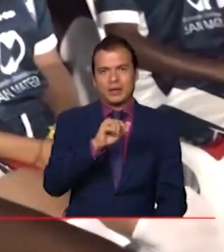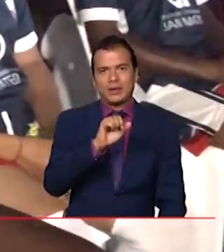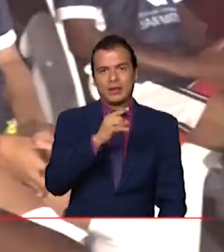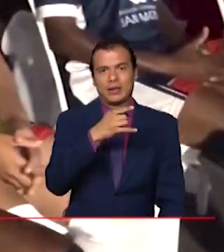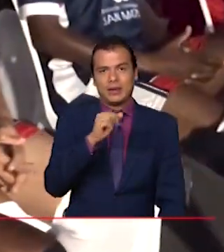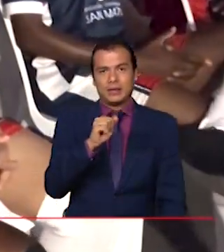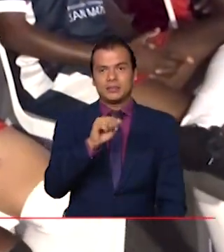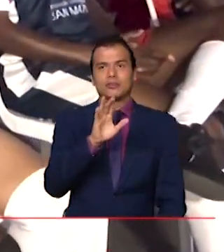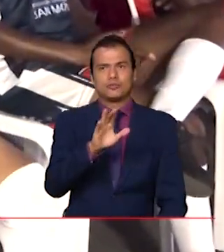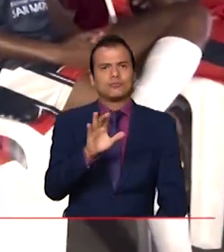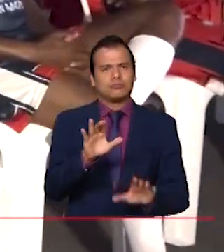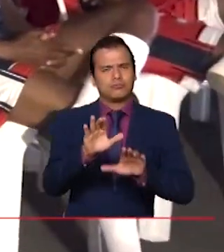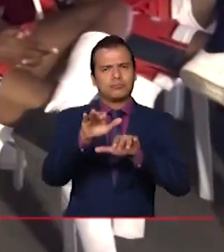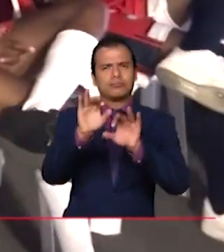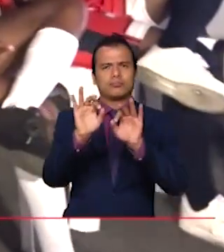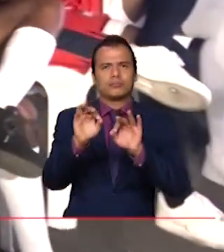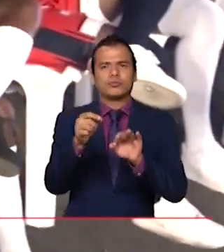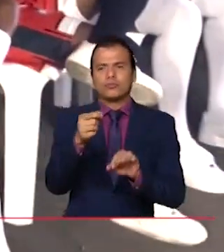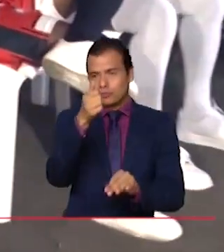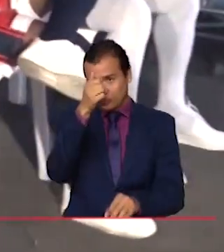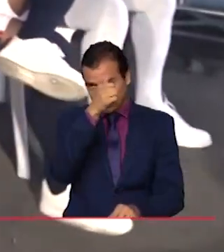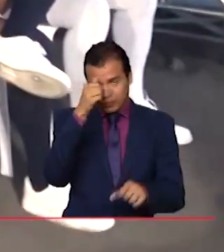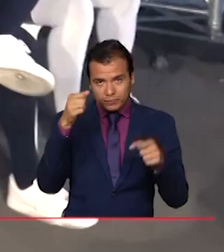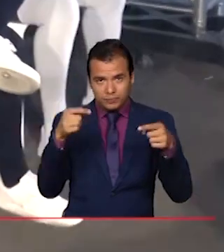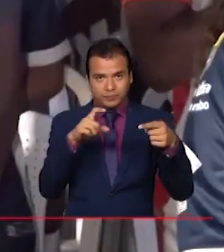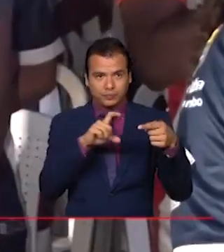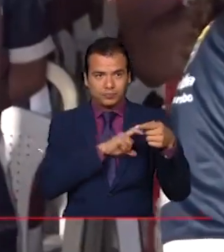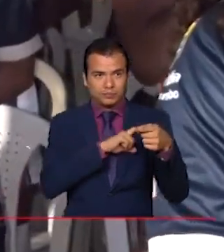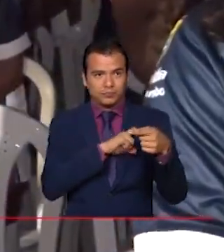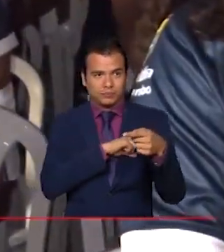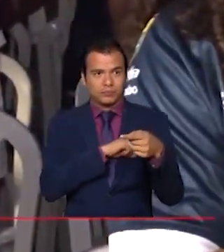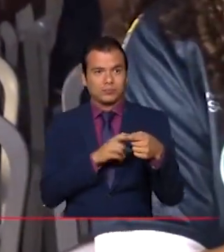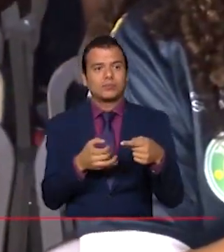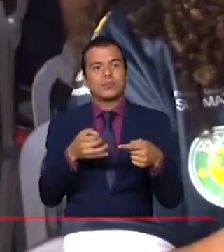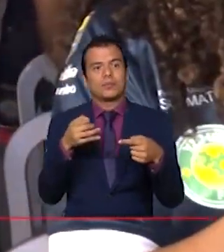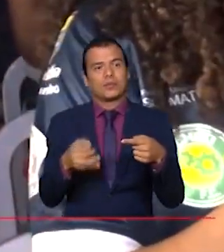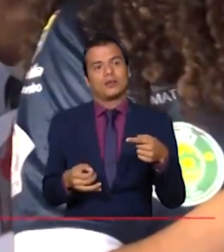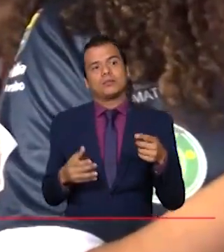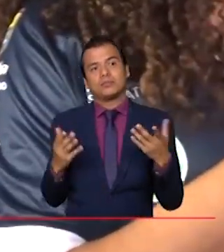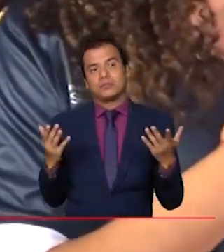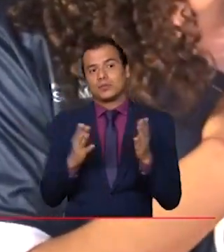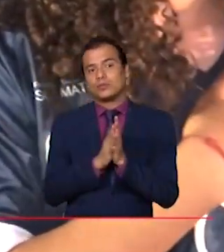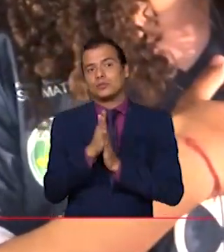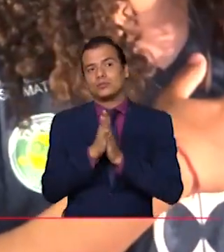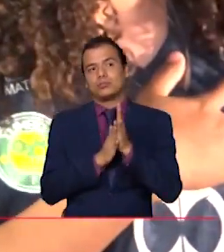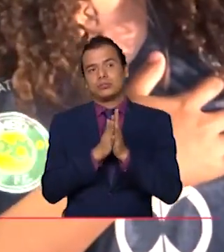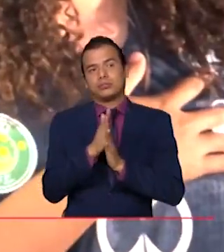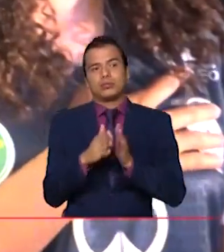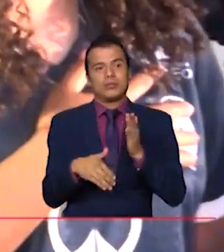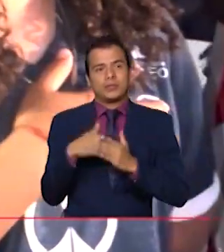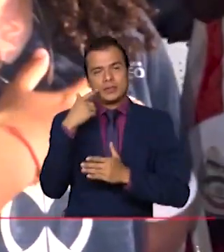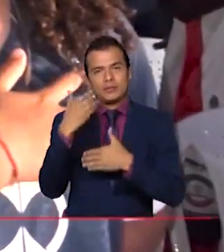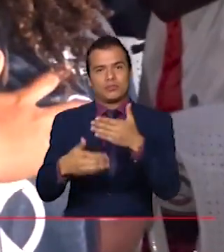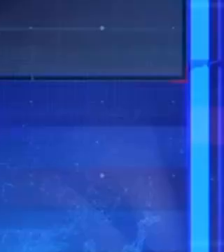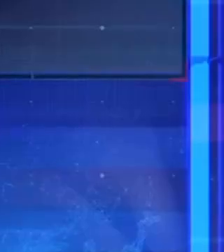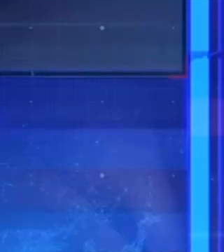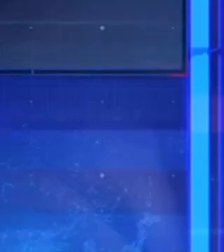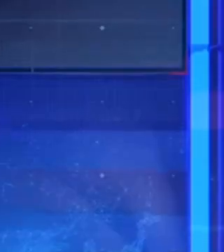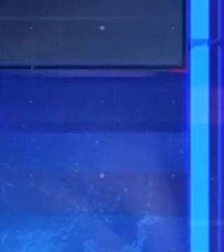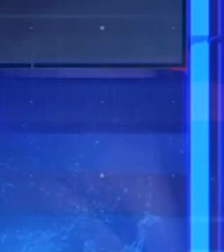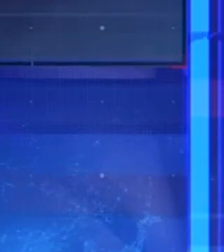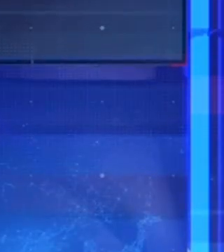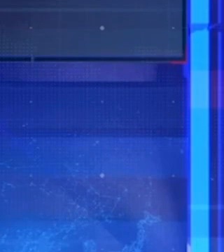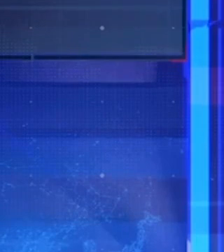este domingo en condición de local ante el Deportivo Cali, en un atractivo juego que abre el telón para los equipos de la región en esta liga.